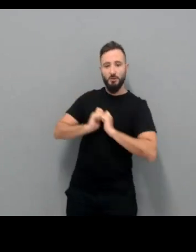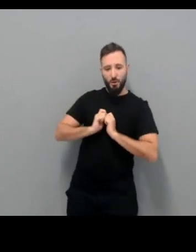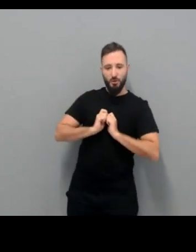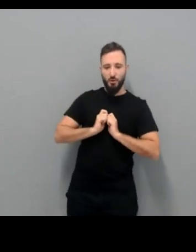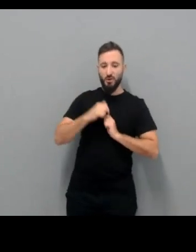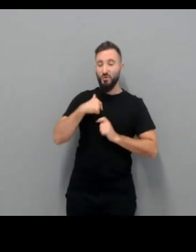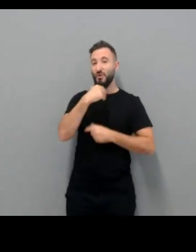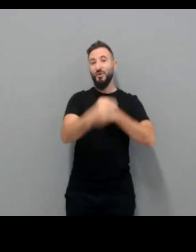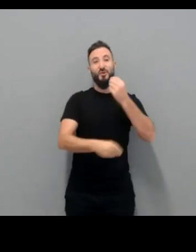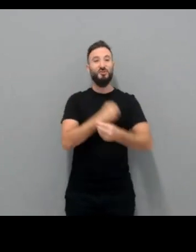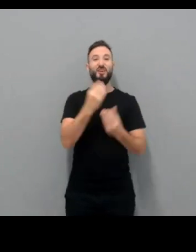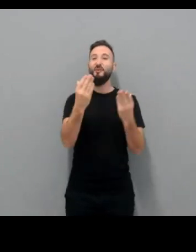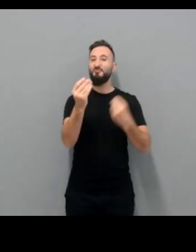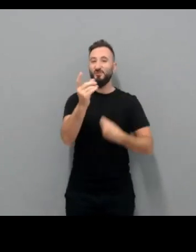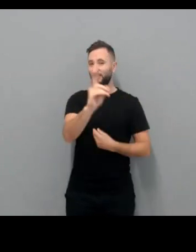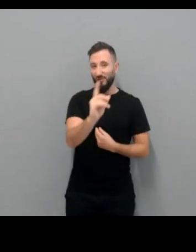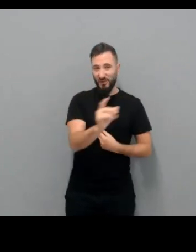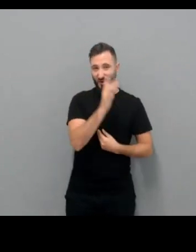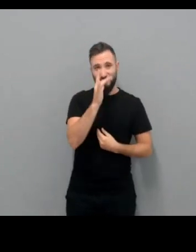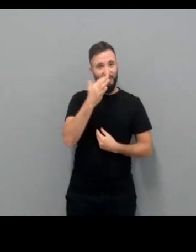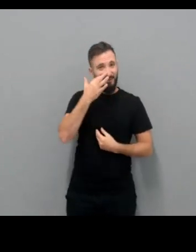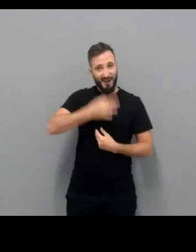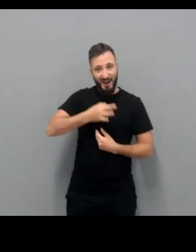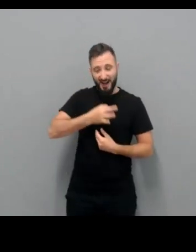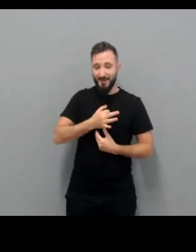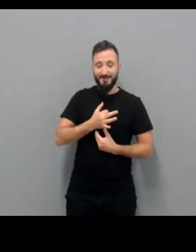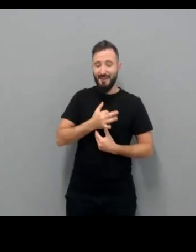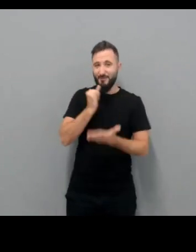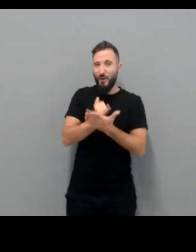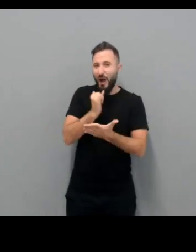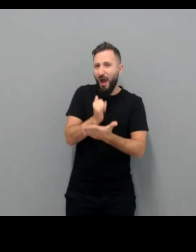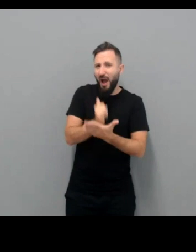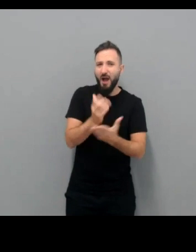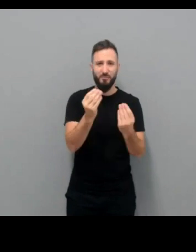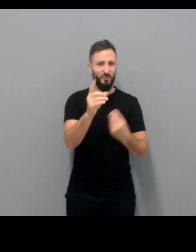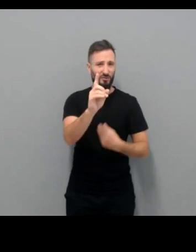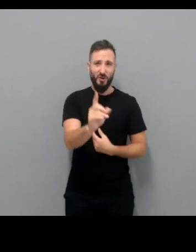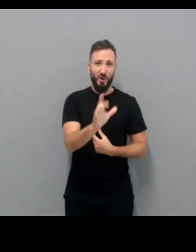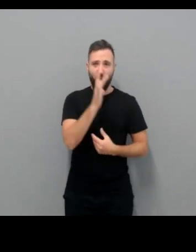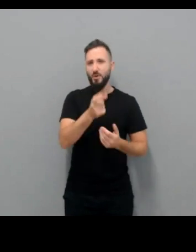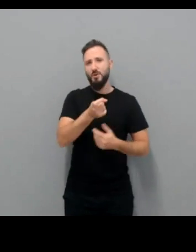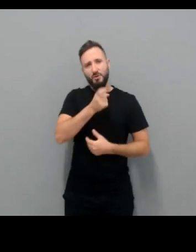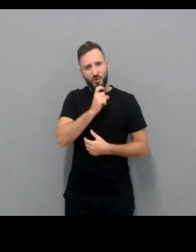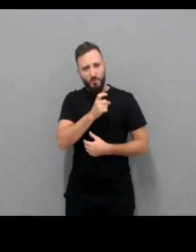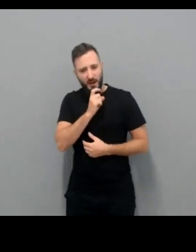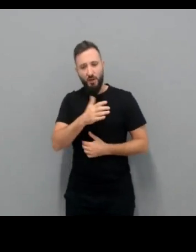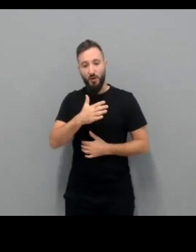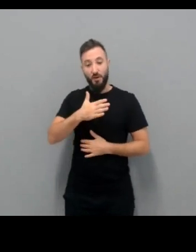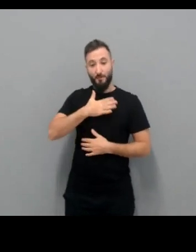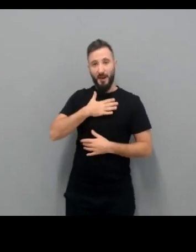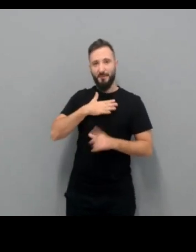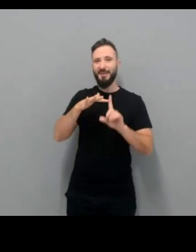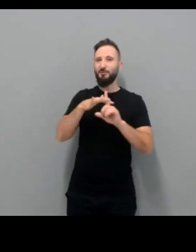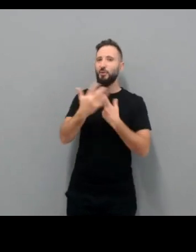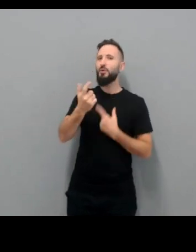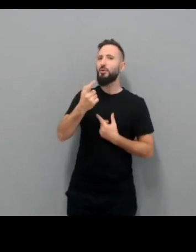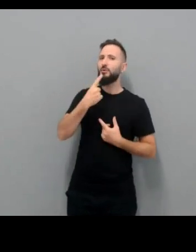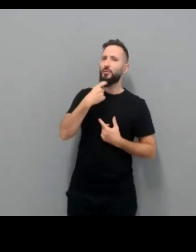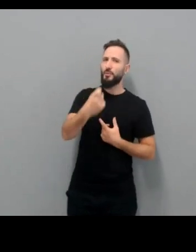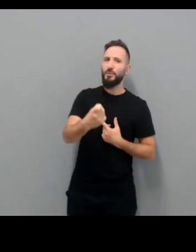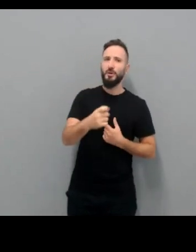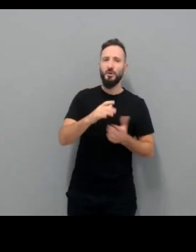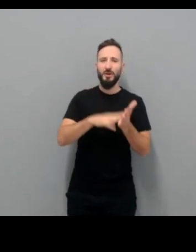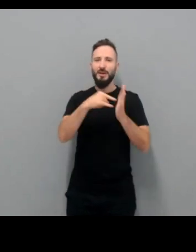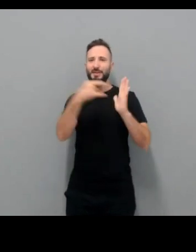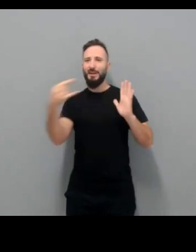usado mucho, no lo hemos podido, no lo hemos sacado al partido realmente que podríamos haberlo sacado, pues porque es muy difícil. A mí me resulta complicadísimo ponerlo, yo y la